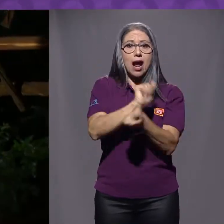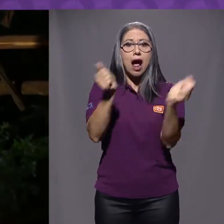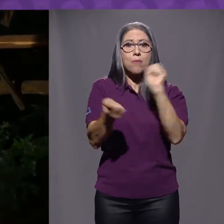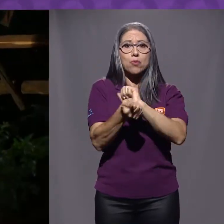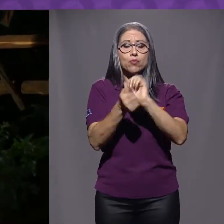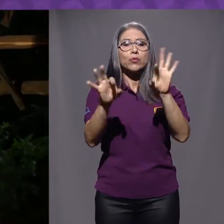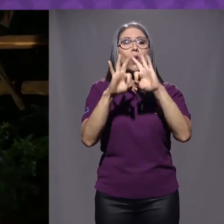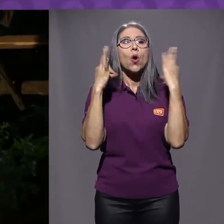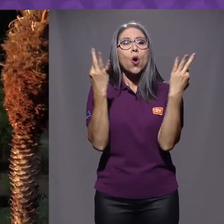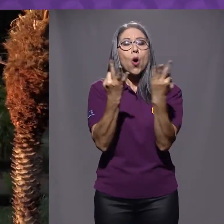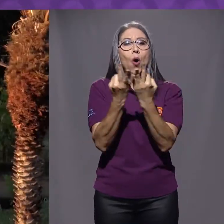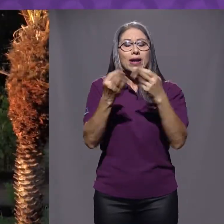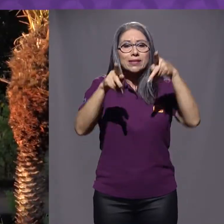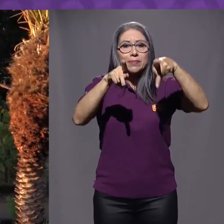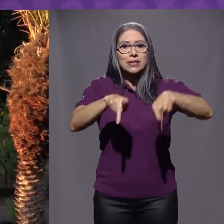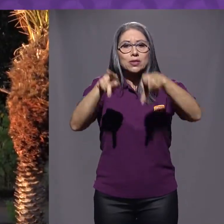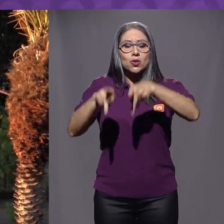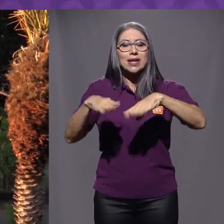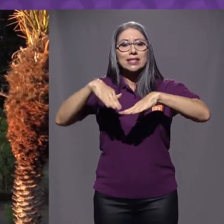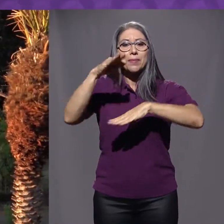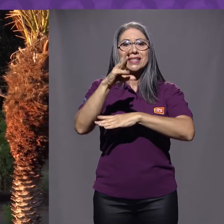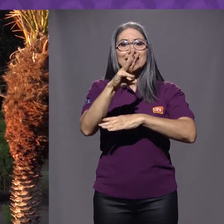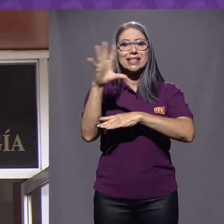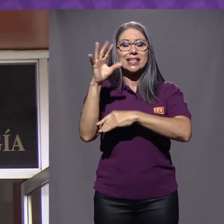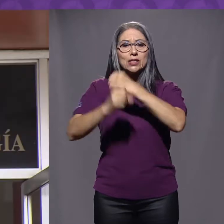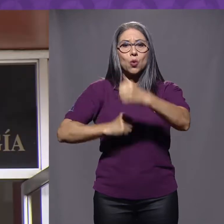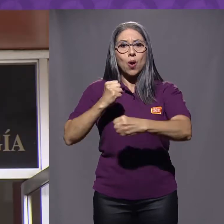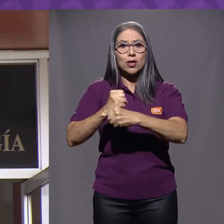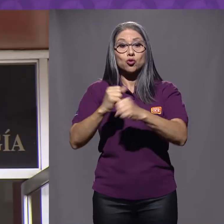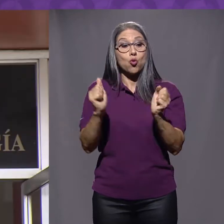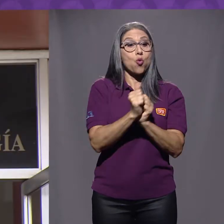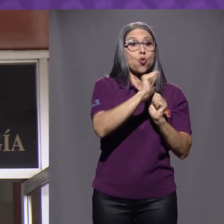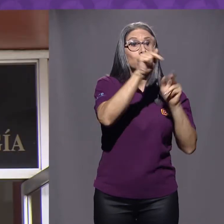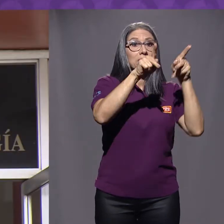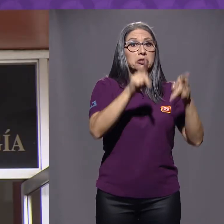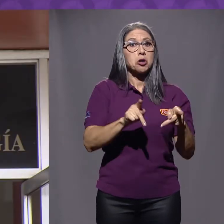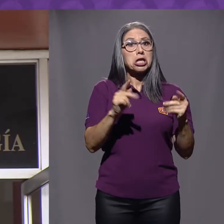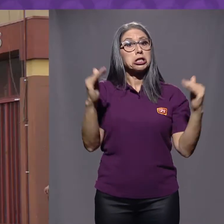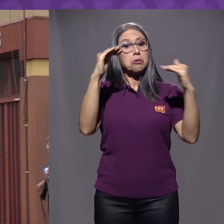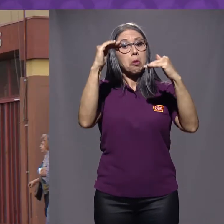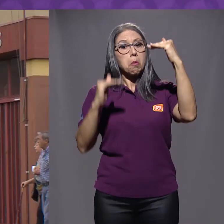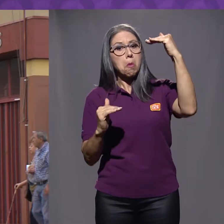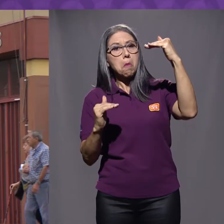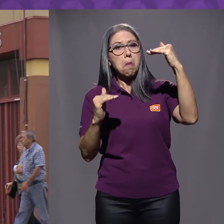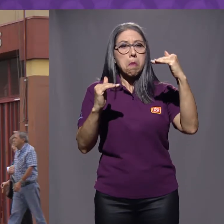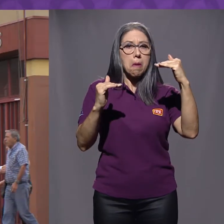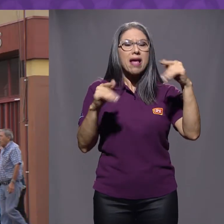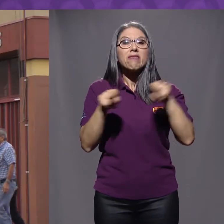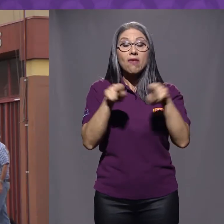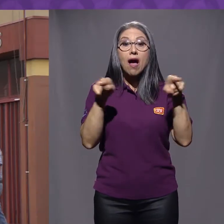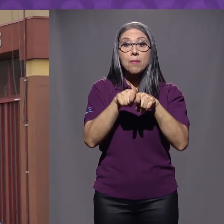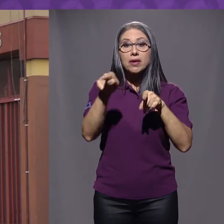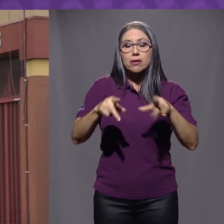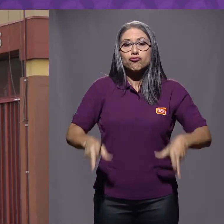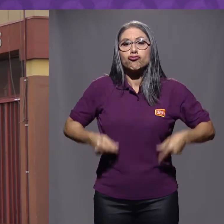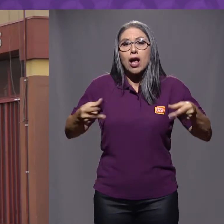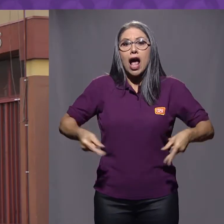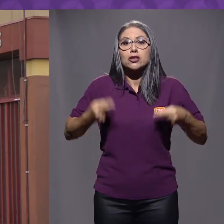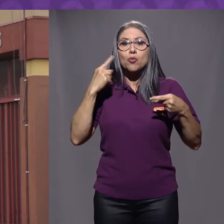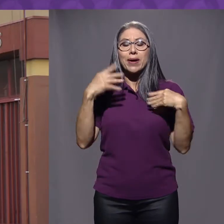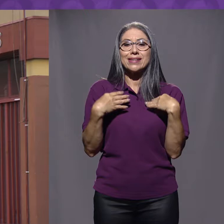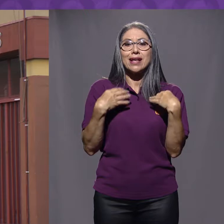de personas de más de 65 años y el resto, también confirma que el gasto en salud sigue siendo un